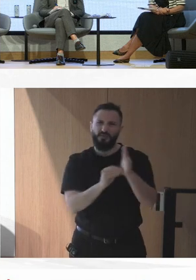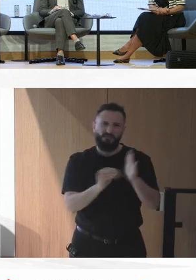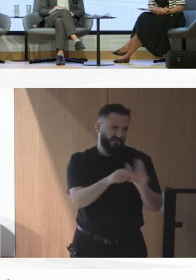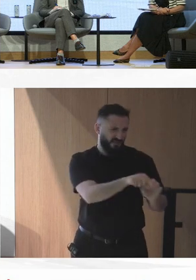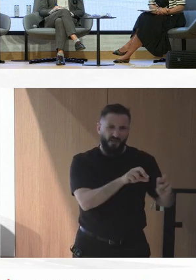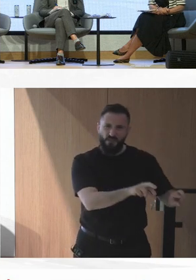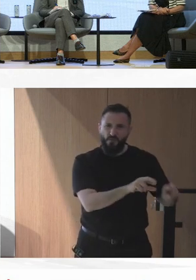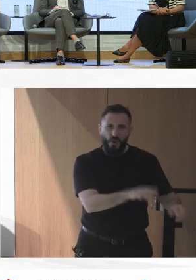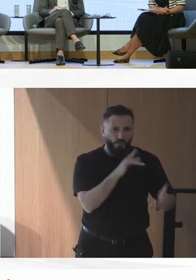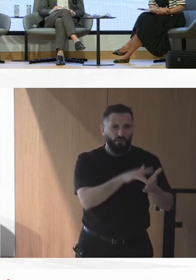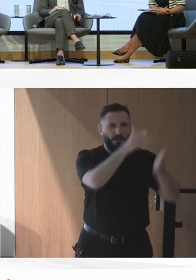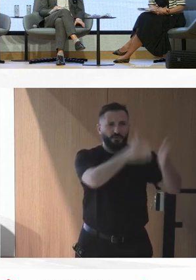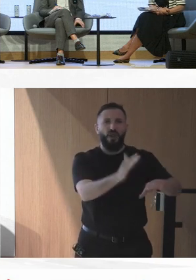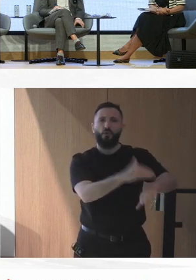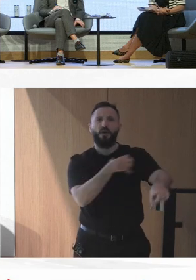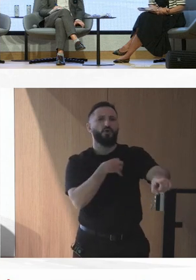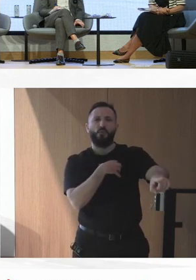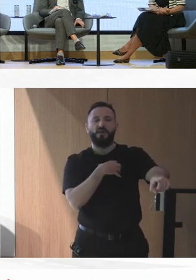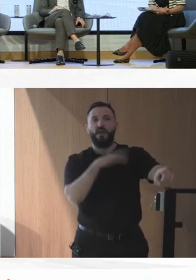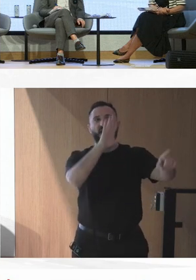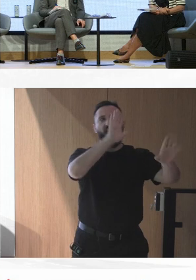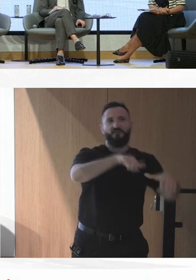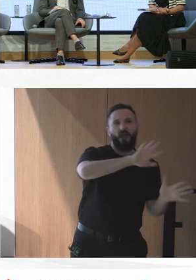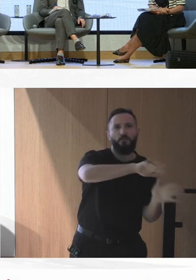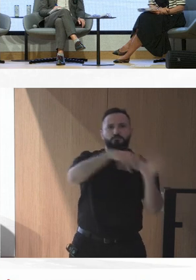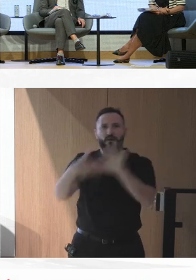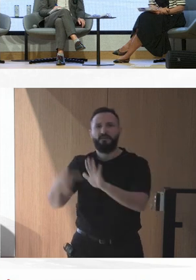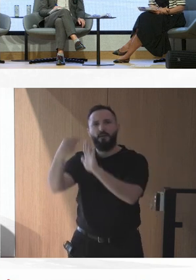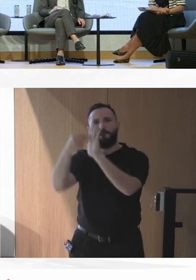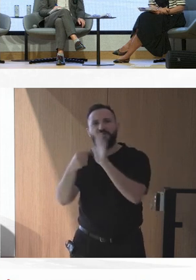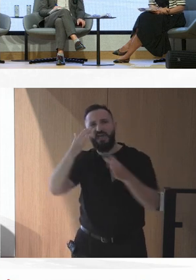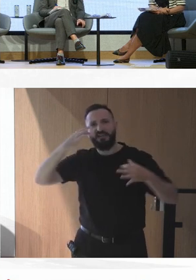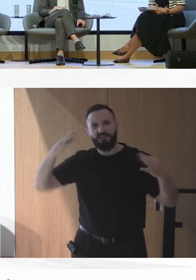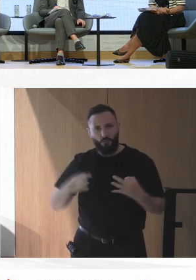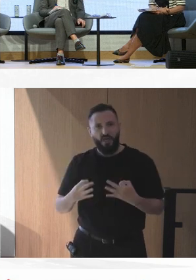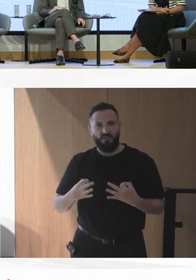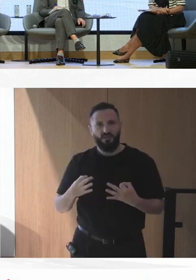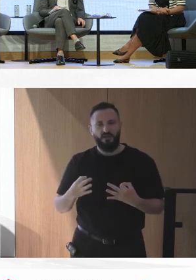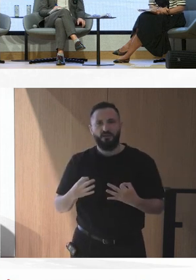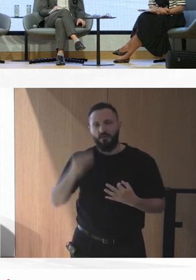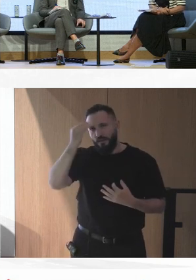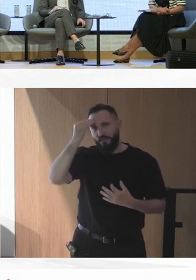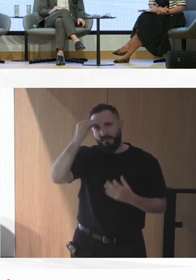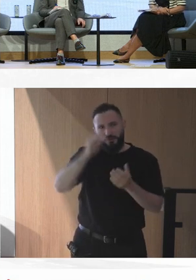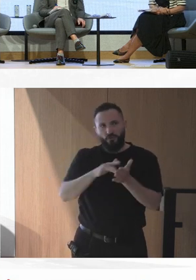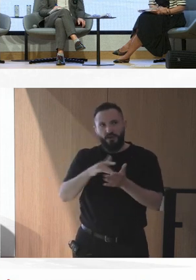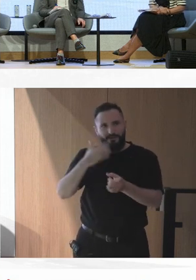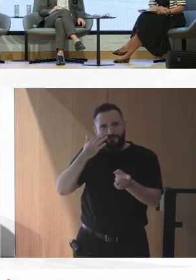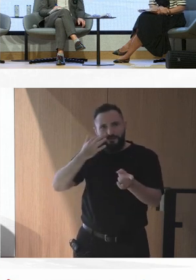declaren inimputable y te apliquen una, ¿no?, una medida de seguridad que si te hubieran, ¿no?, declarado que sí que eres